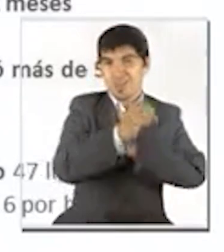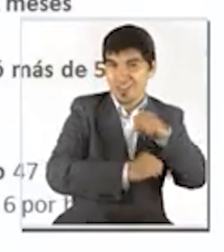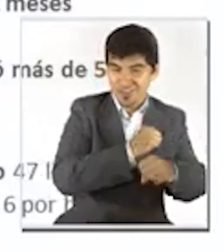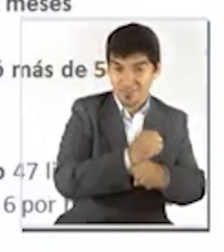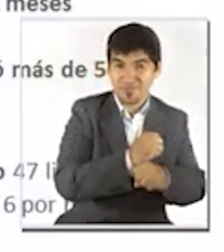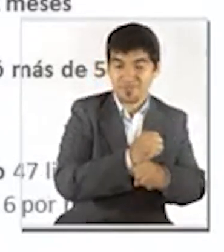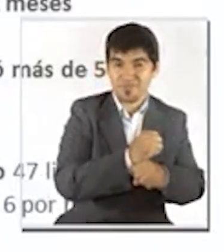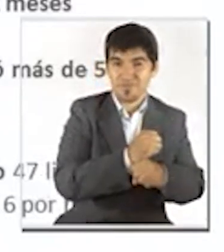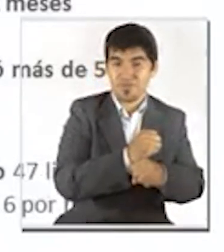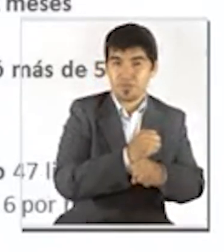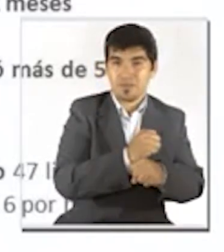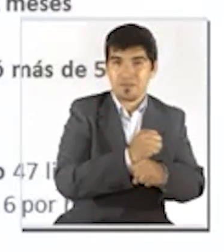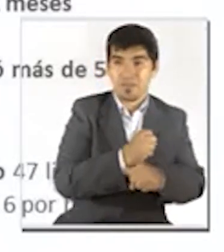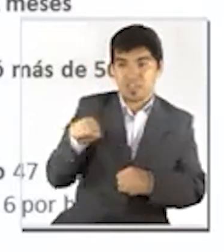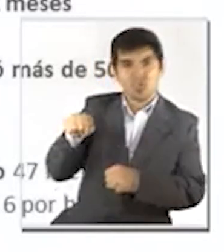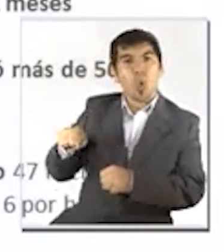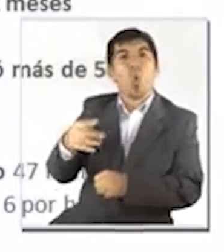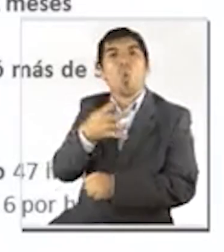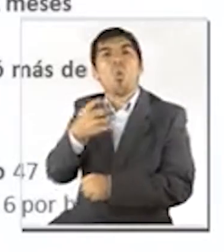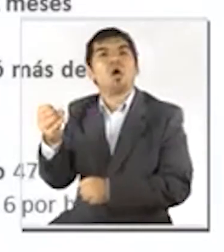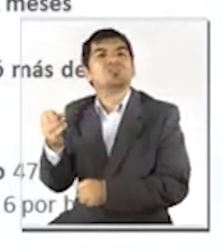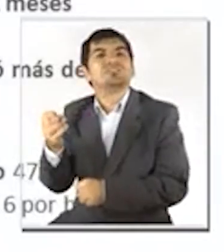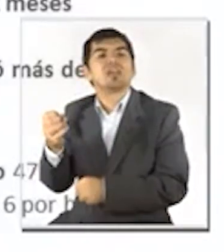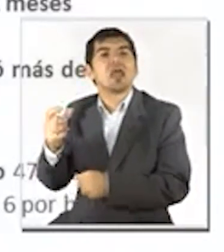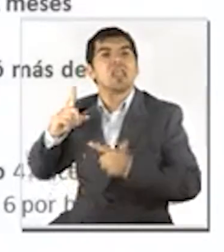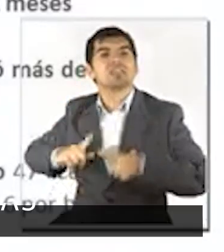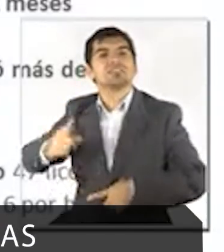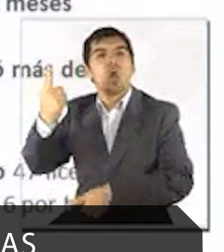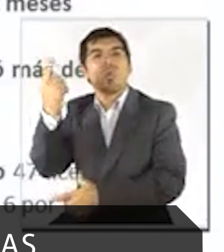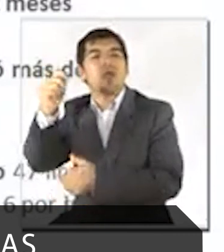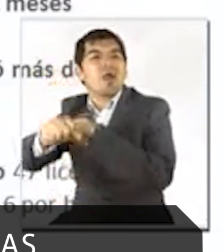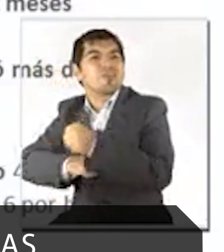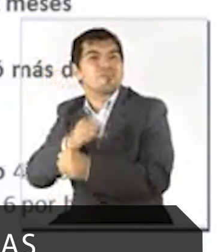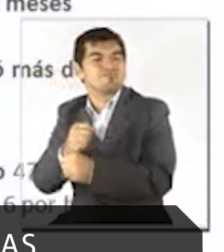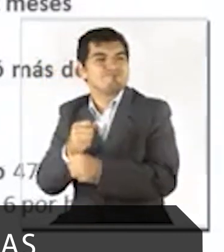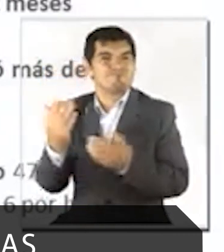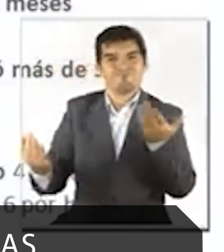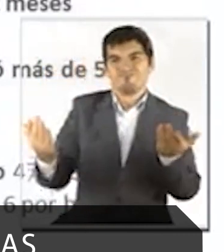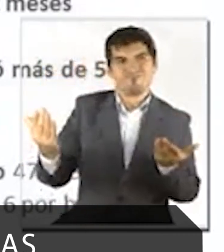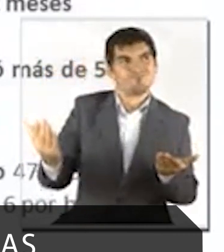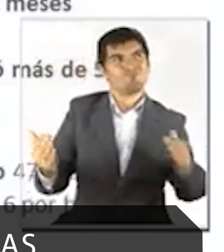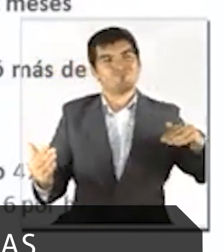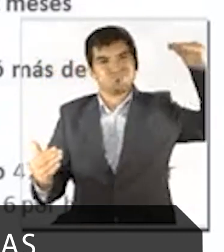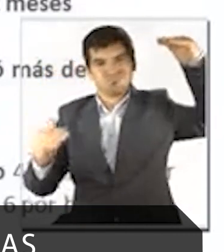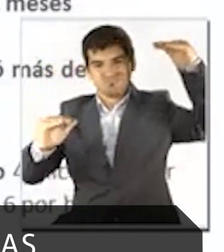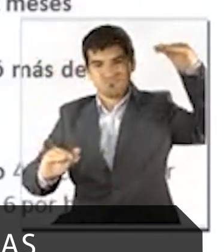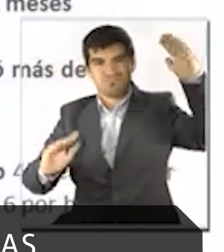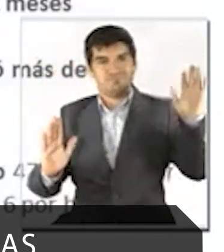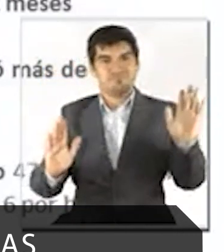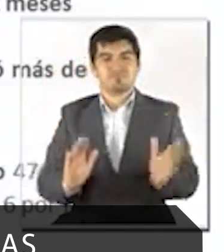la mayor parte de los médicos emiten normas de 400 licencias médicas en un año eso significó que